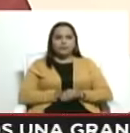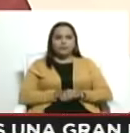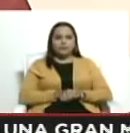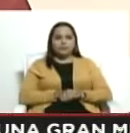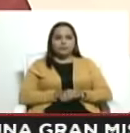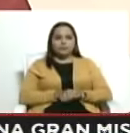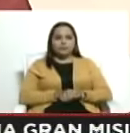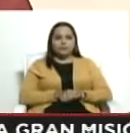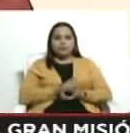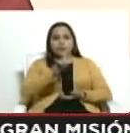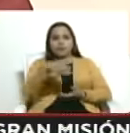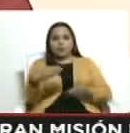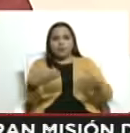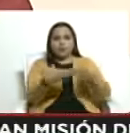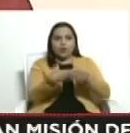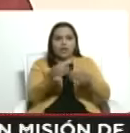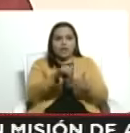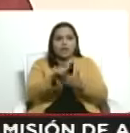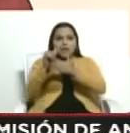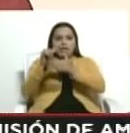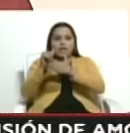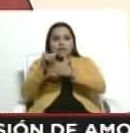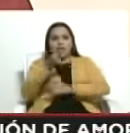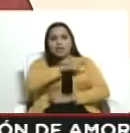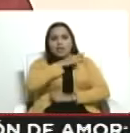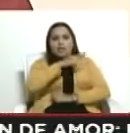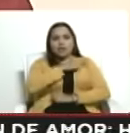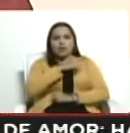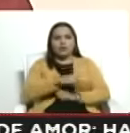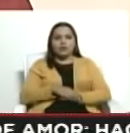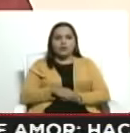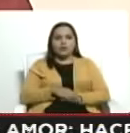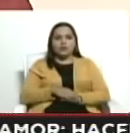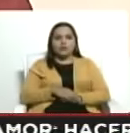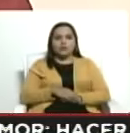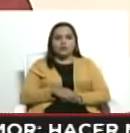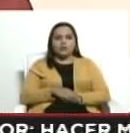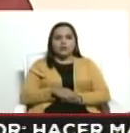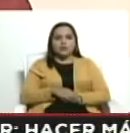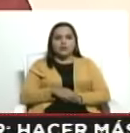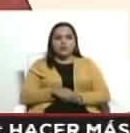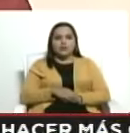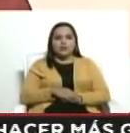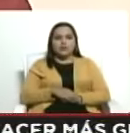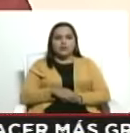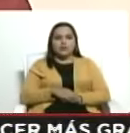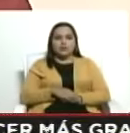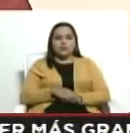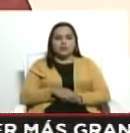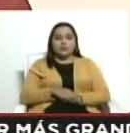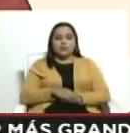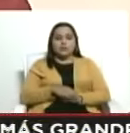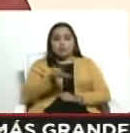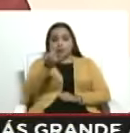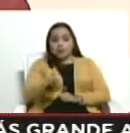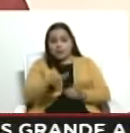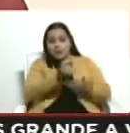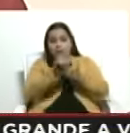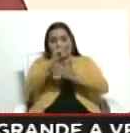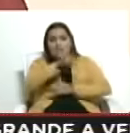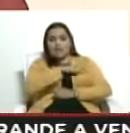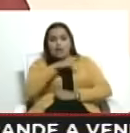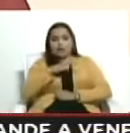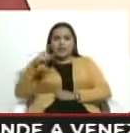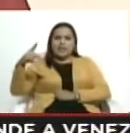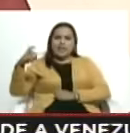Estuvo en una reunión con el líder religioso David Edward O'Donnell de Kenia, vino para acá, hoy lo vimos, creo que estaba